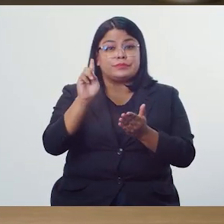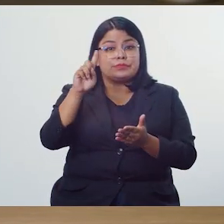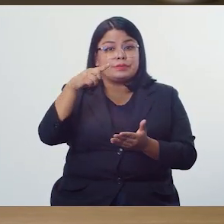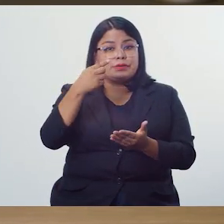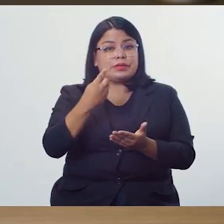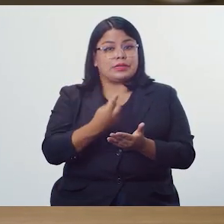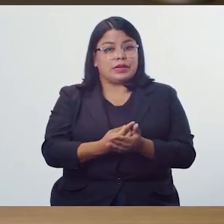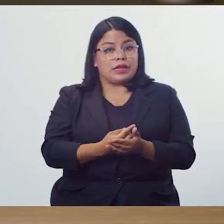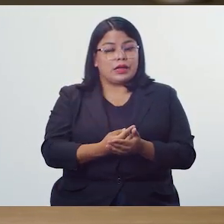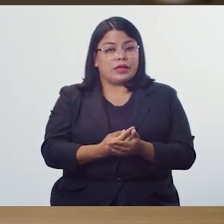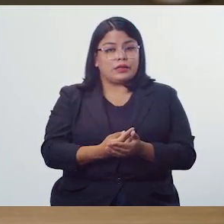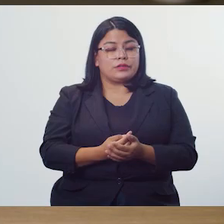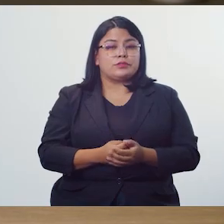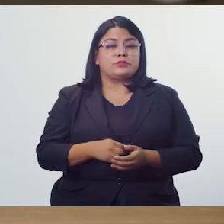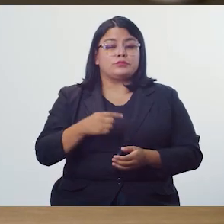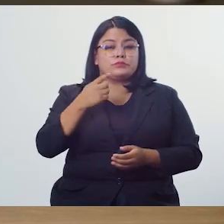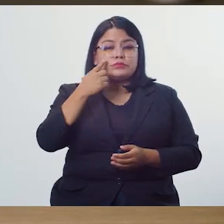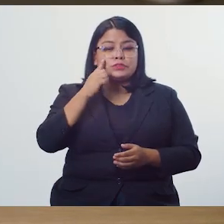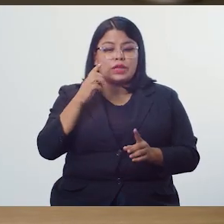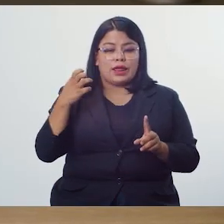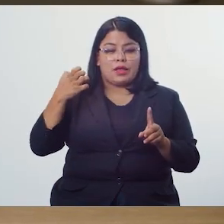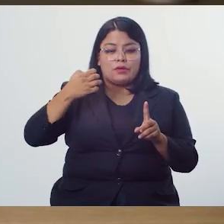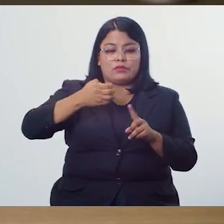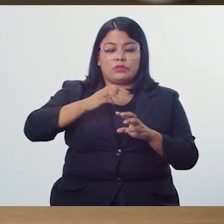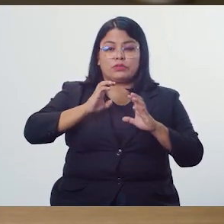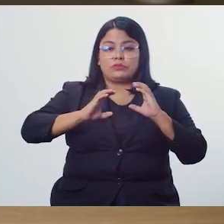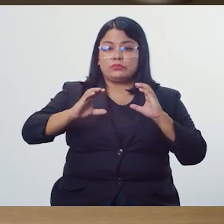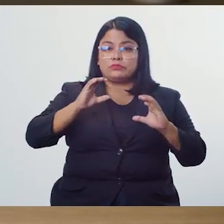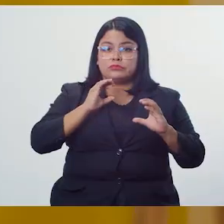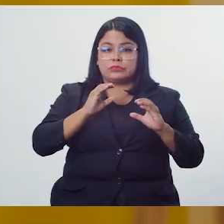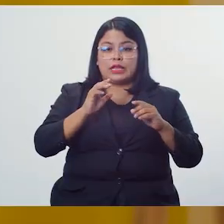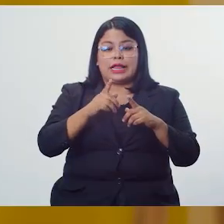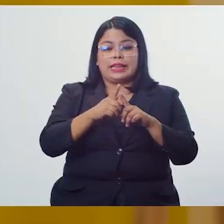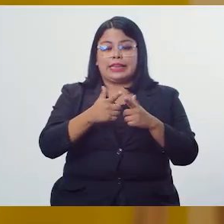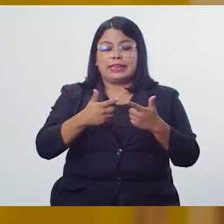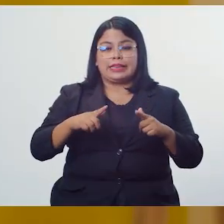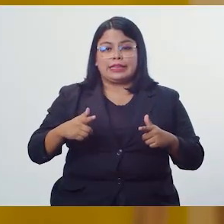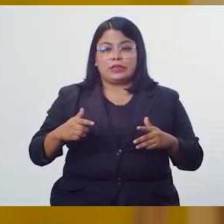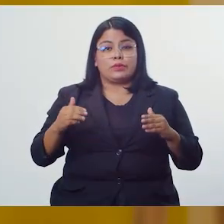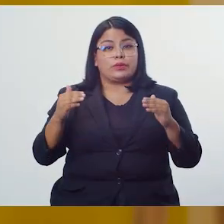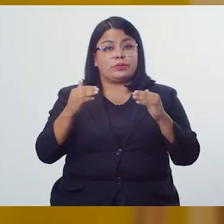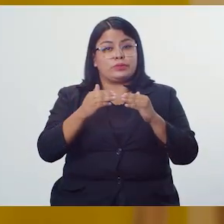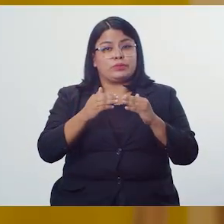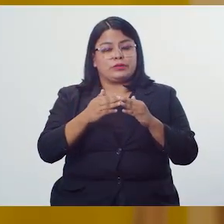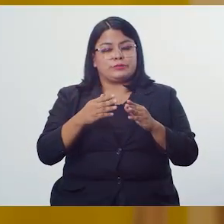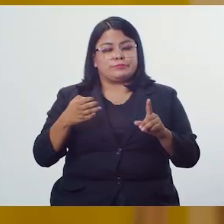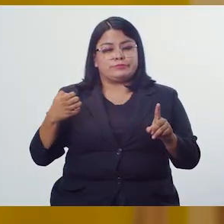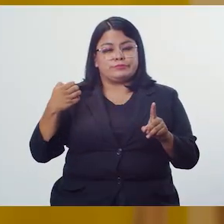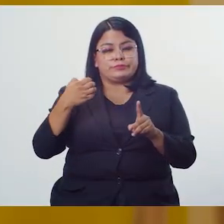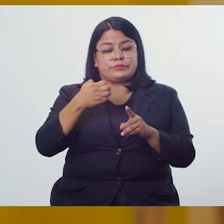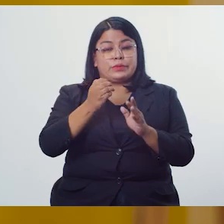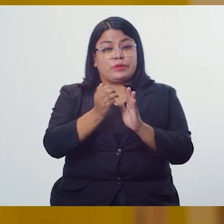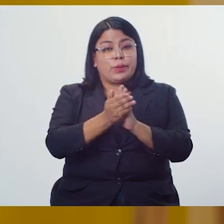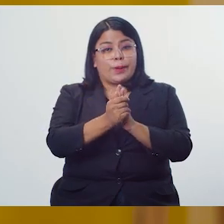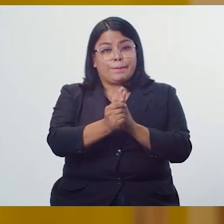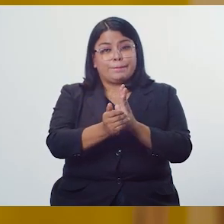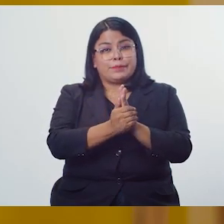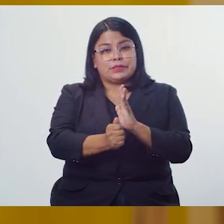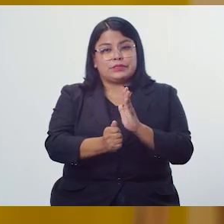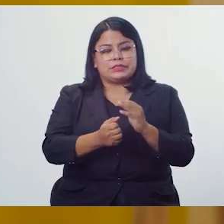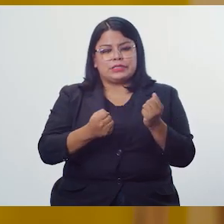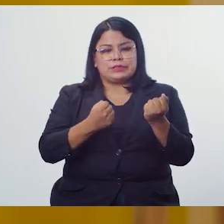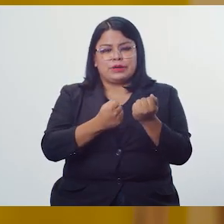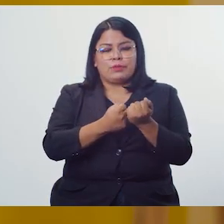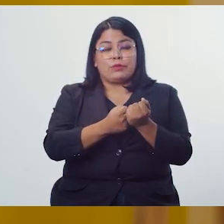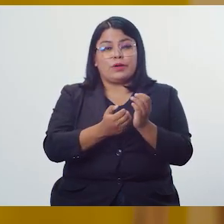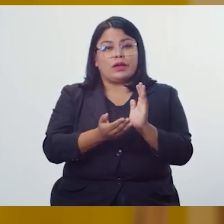de primer grado responde al enfoque comunicativo de la lengua, además al enfoque por competencias y